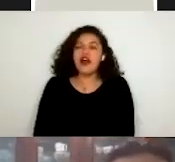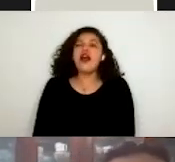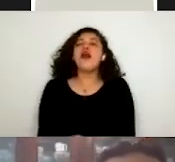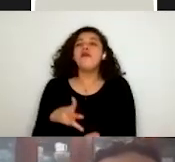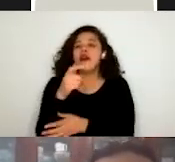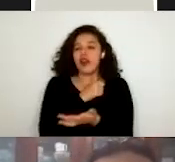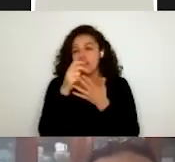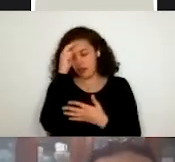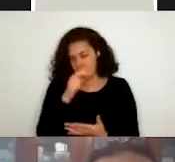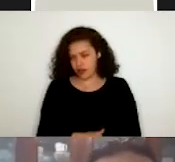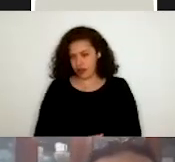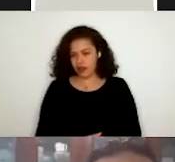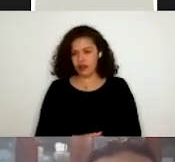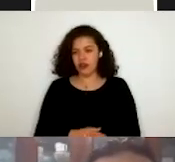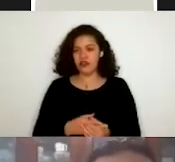México.